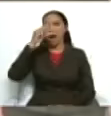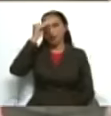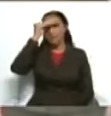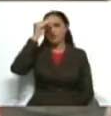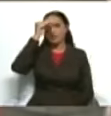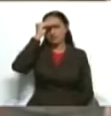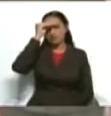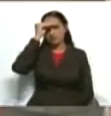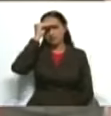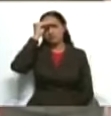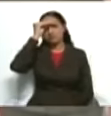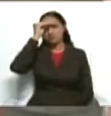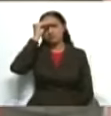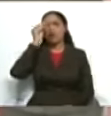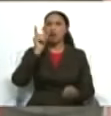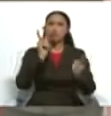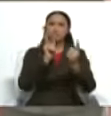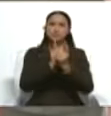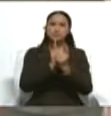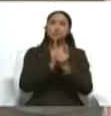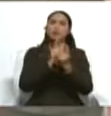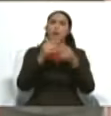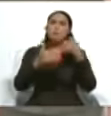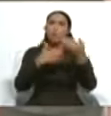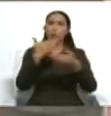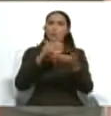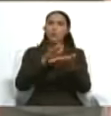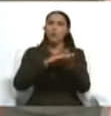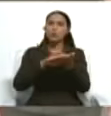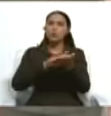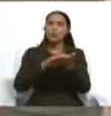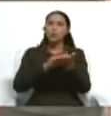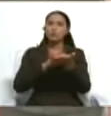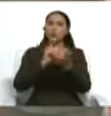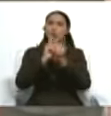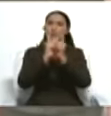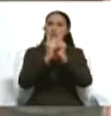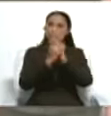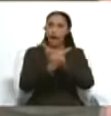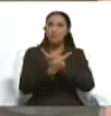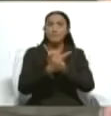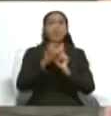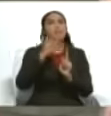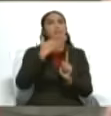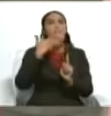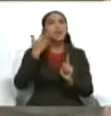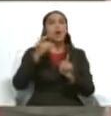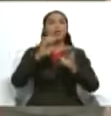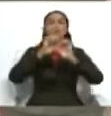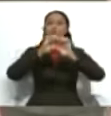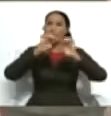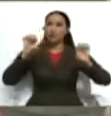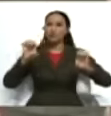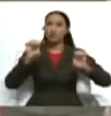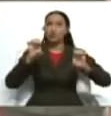sancionar. Una institución que ha aprendido que la educación va por delante antes de tomar